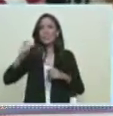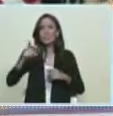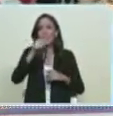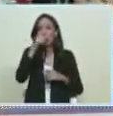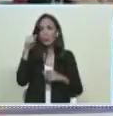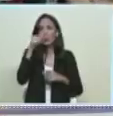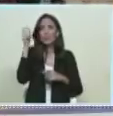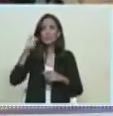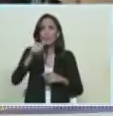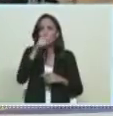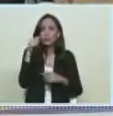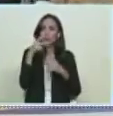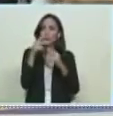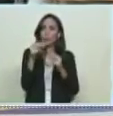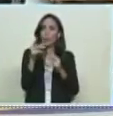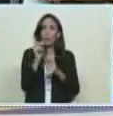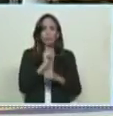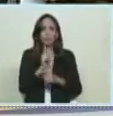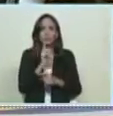ningún tipo de droga.